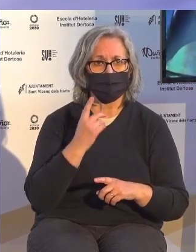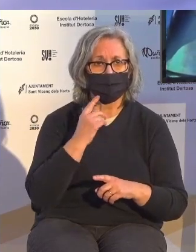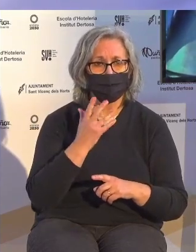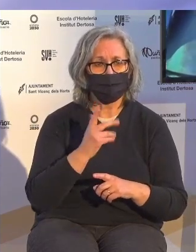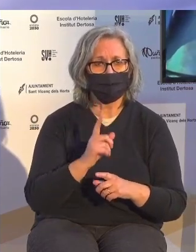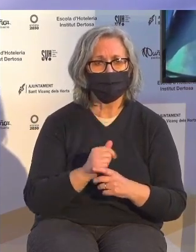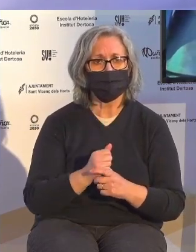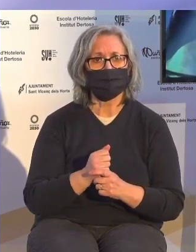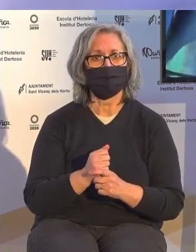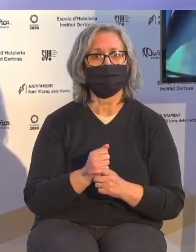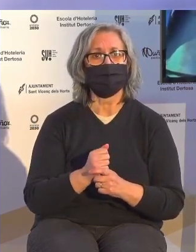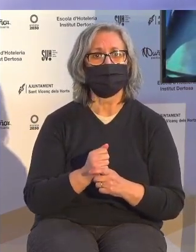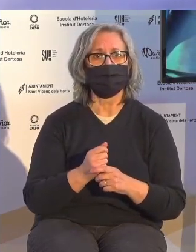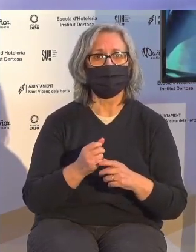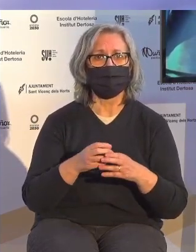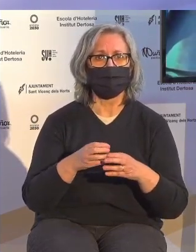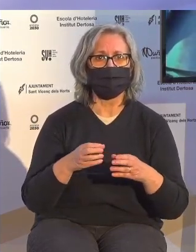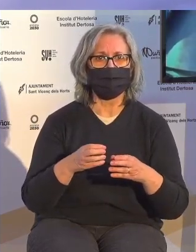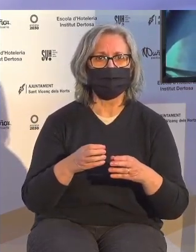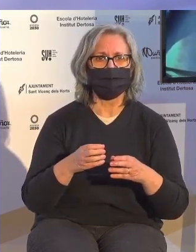con mucho cuidado